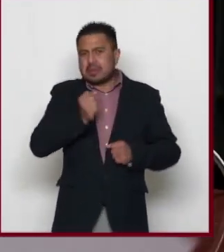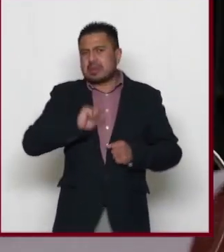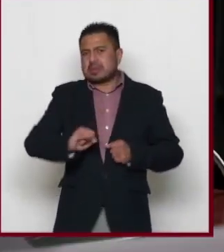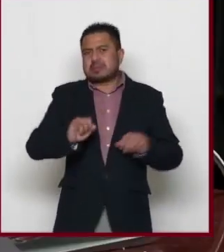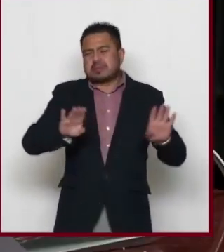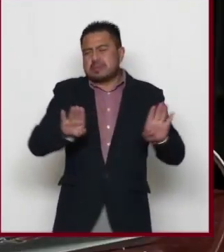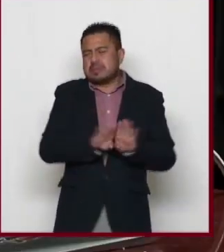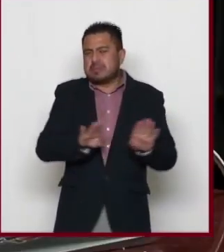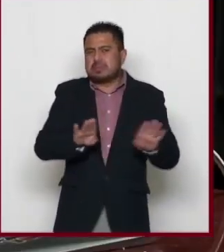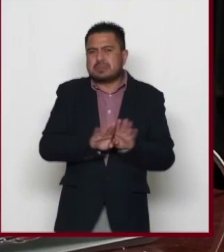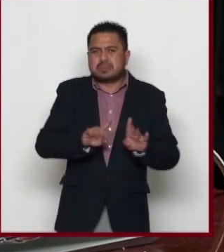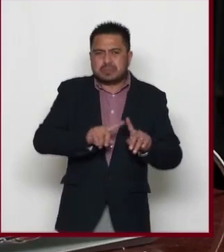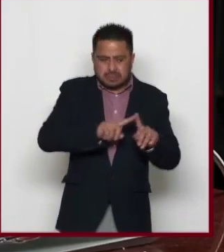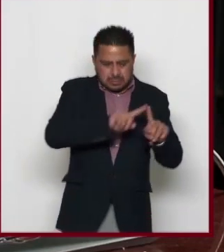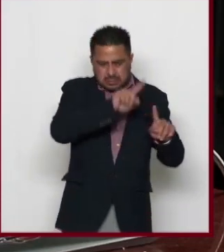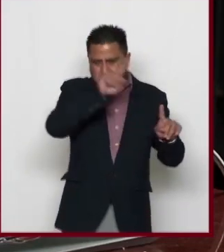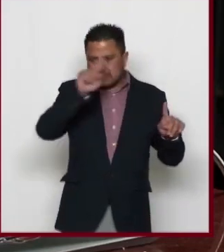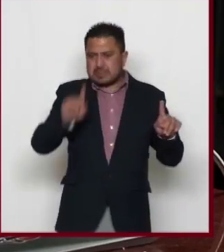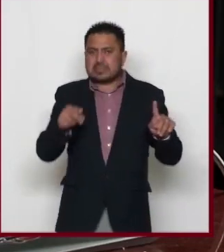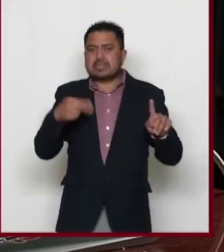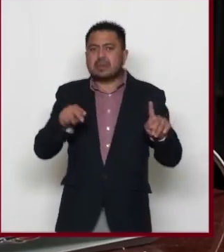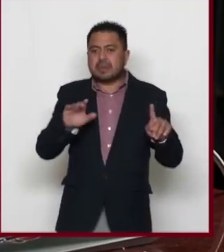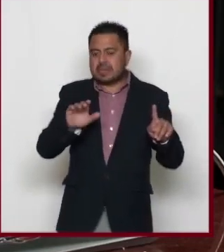descubrió, por decirlo así,